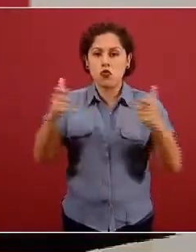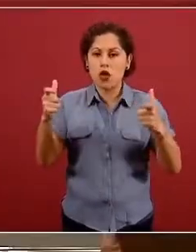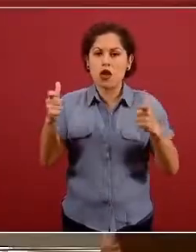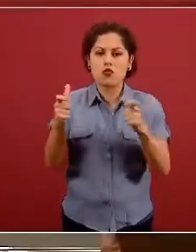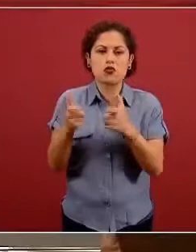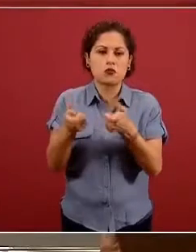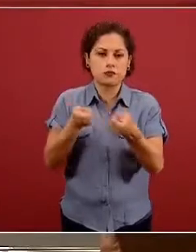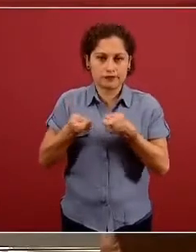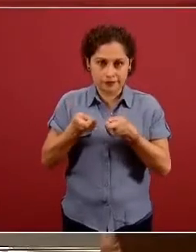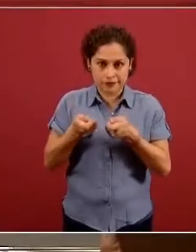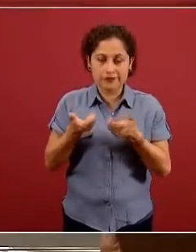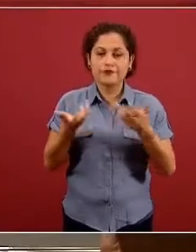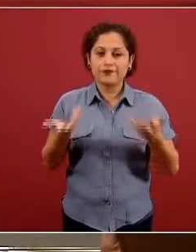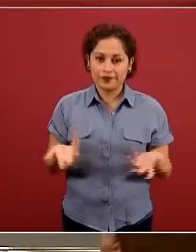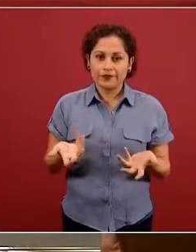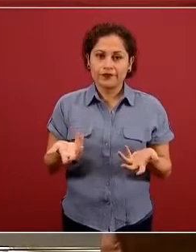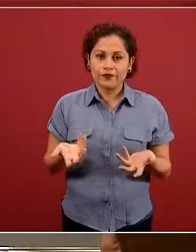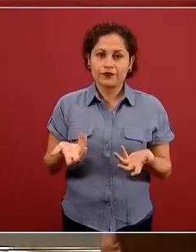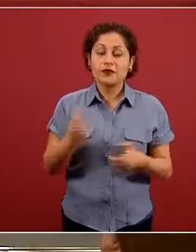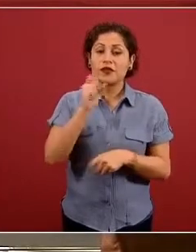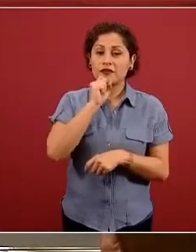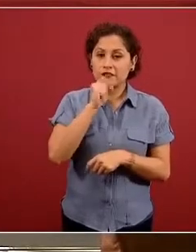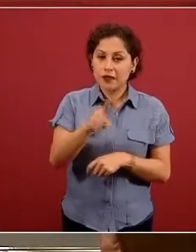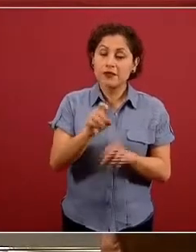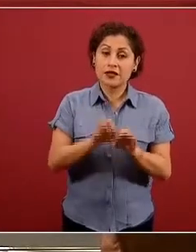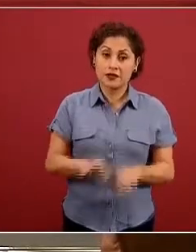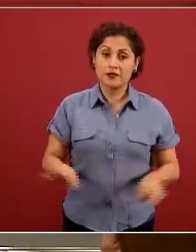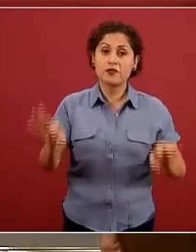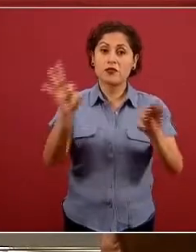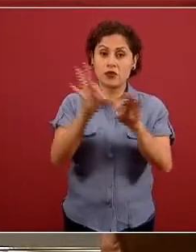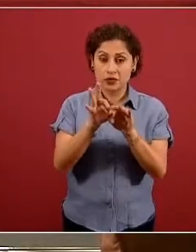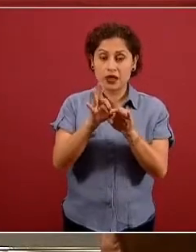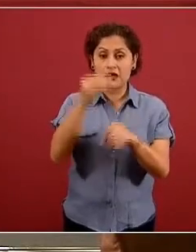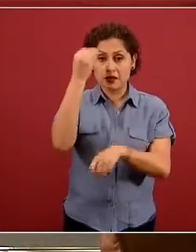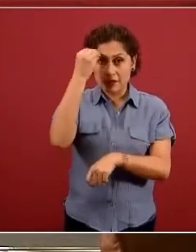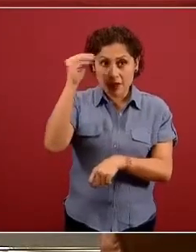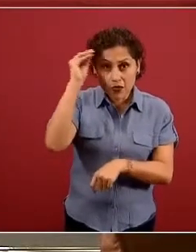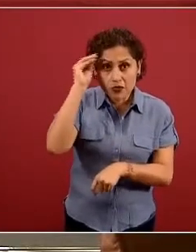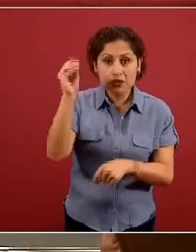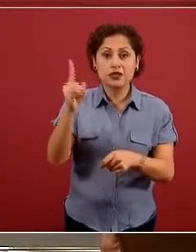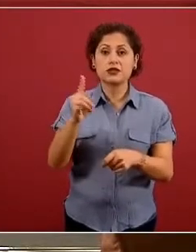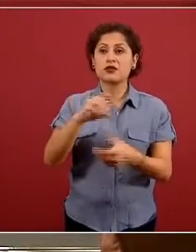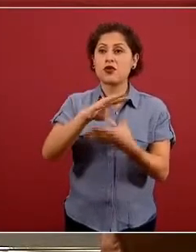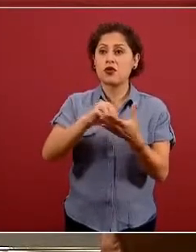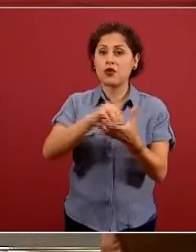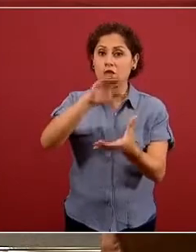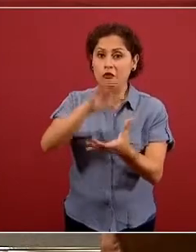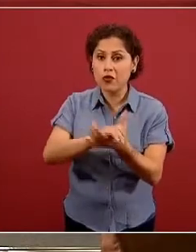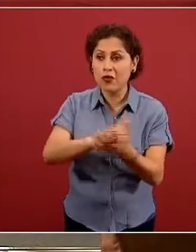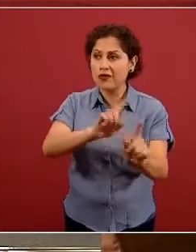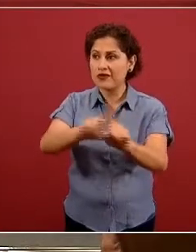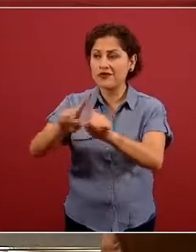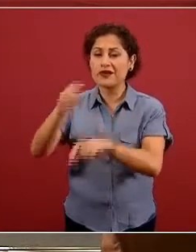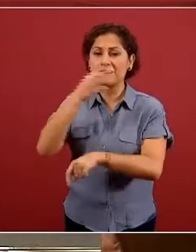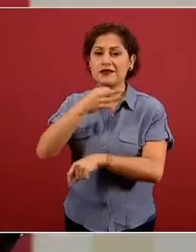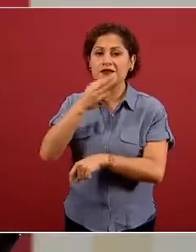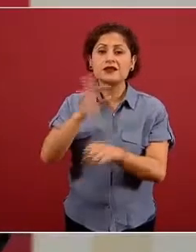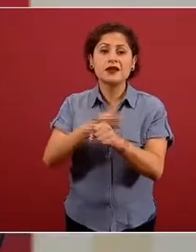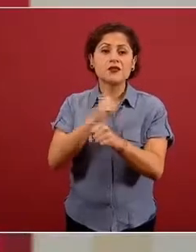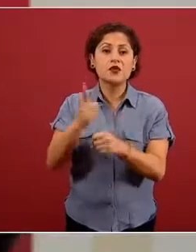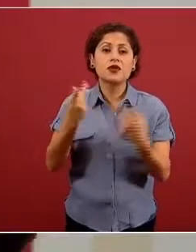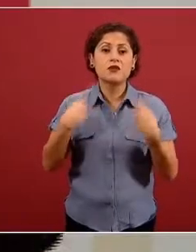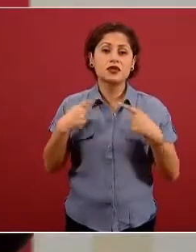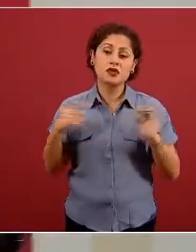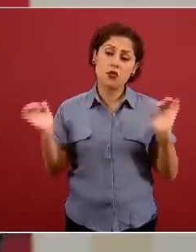reuniones masivas, bodas, bautizos, etcétera, que hagan que las personas se congreguen, porque eso nos daña a todas y